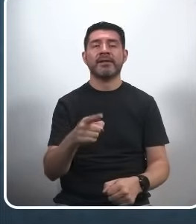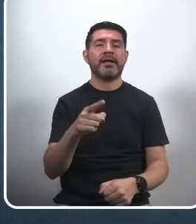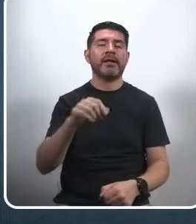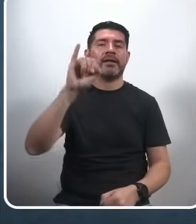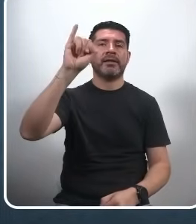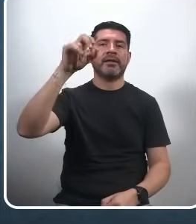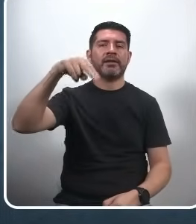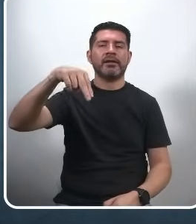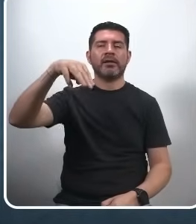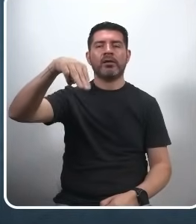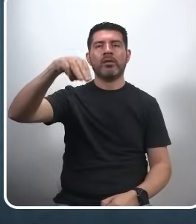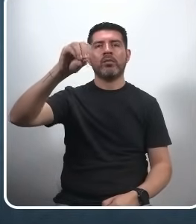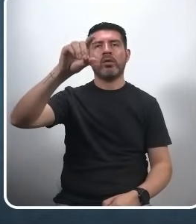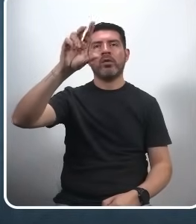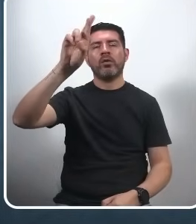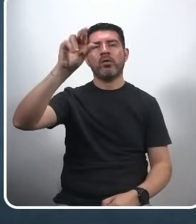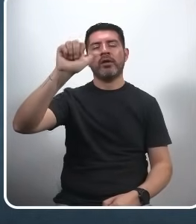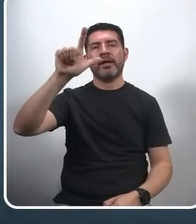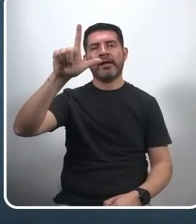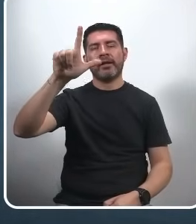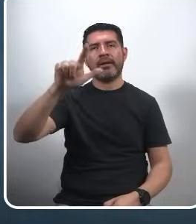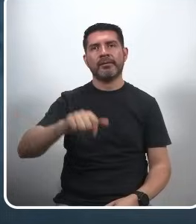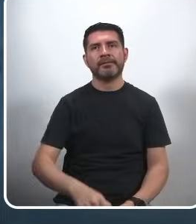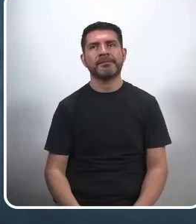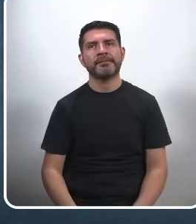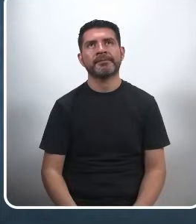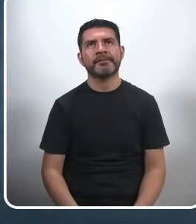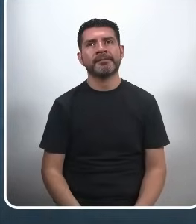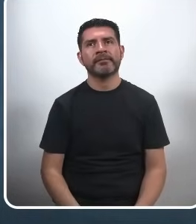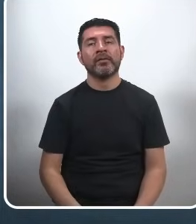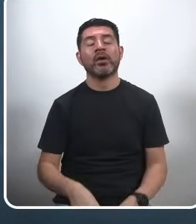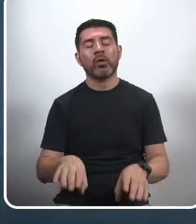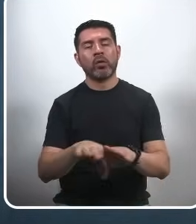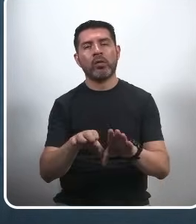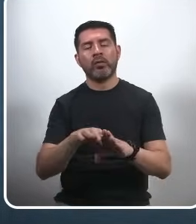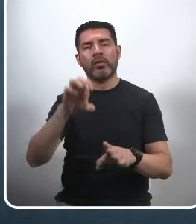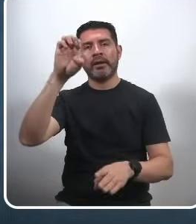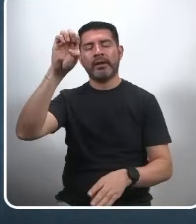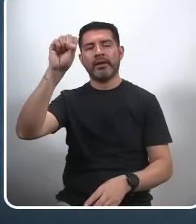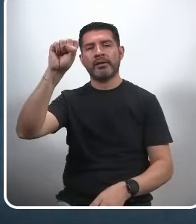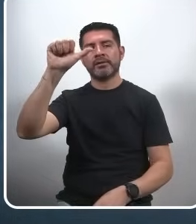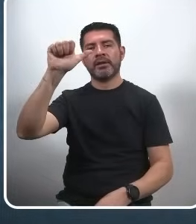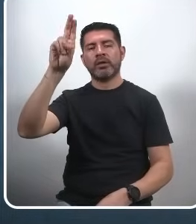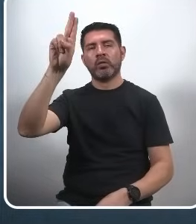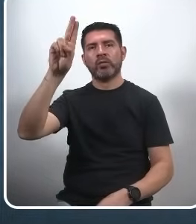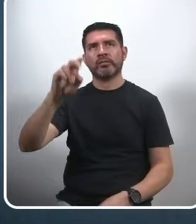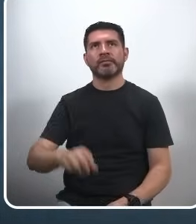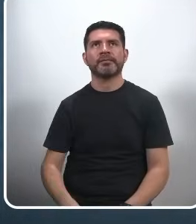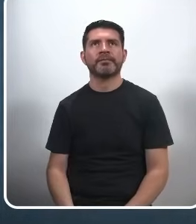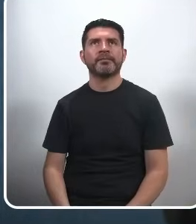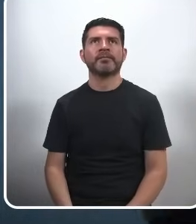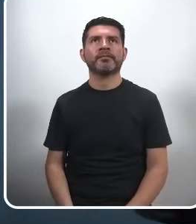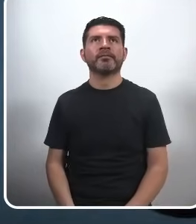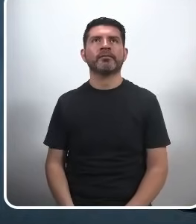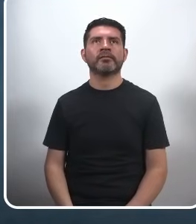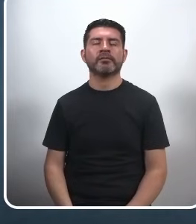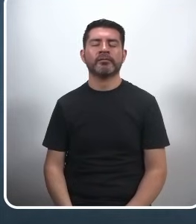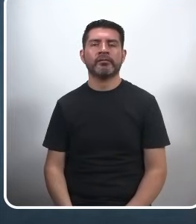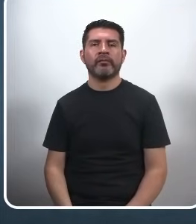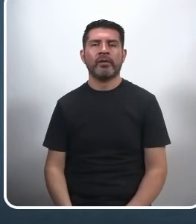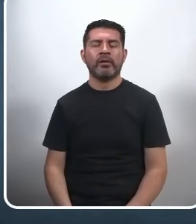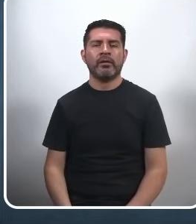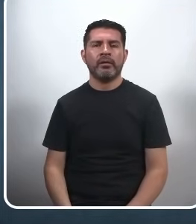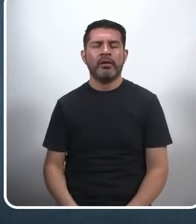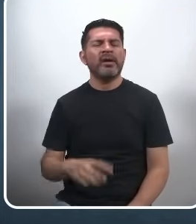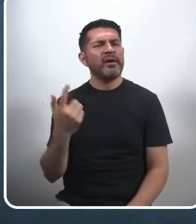profano como Esaú. ¿Qué significa eso? ¿De qué está hablando aquí el autor de Hebreos? Bueno, Esaú es el